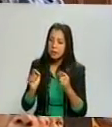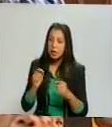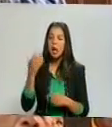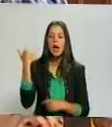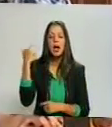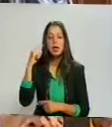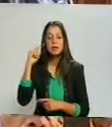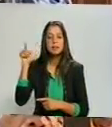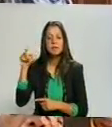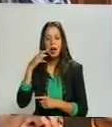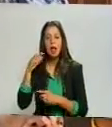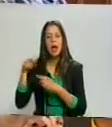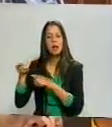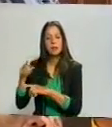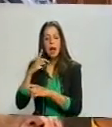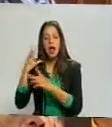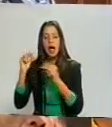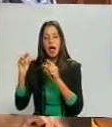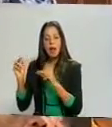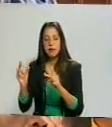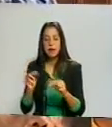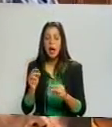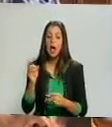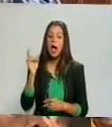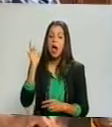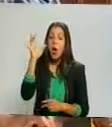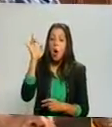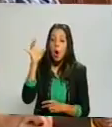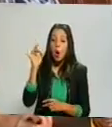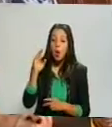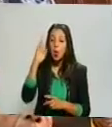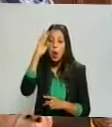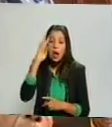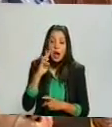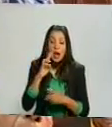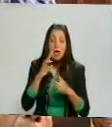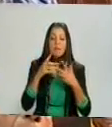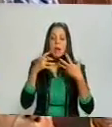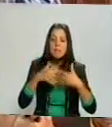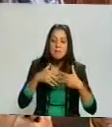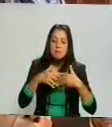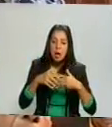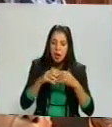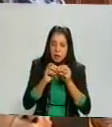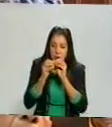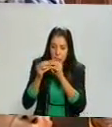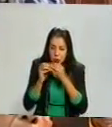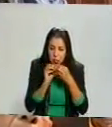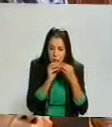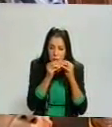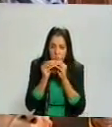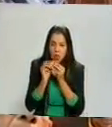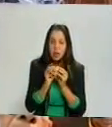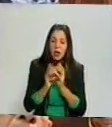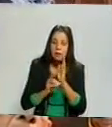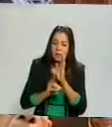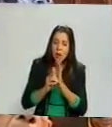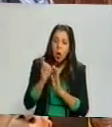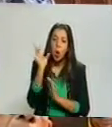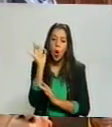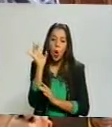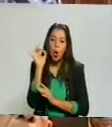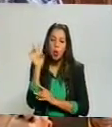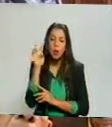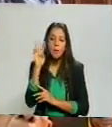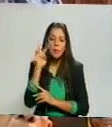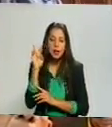grandes, para refinar nuestro oro, montar plantas de refinación que permitan que nuestro oro